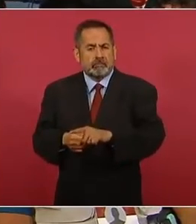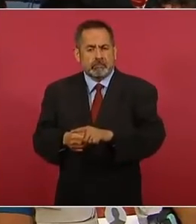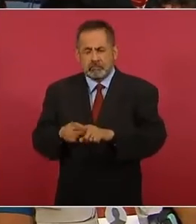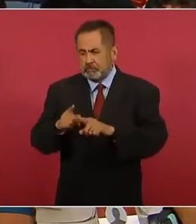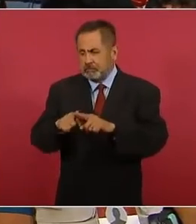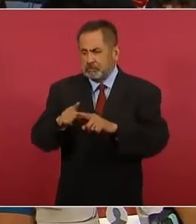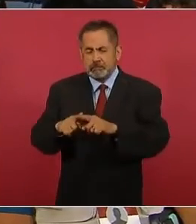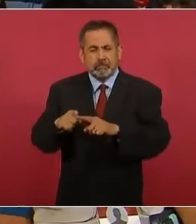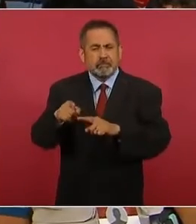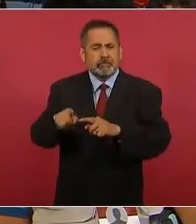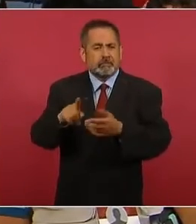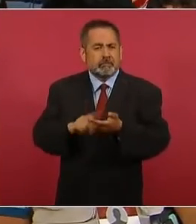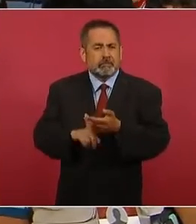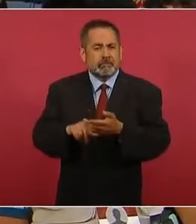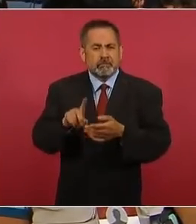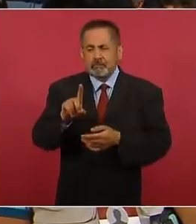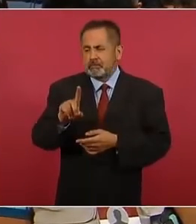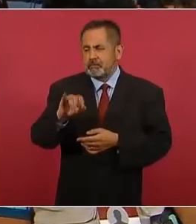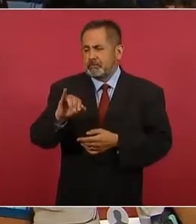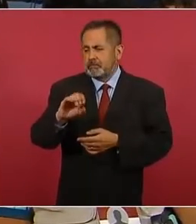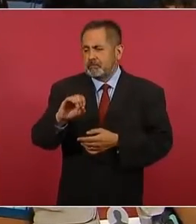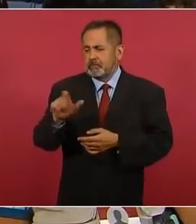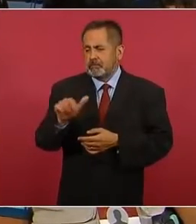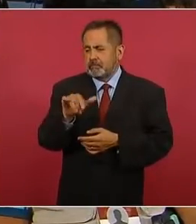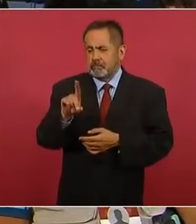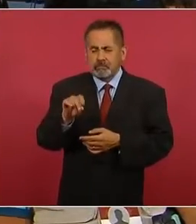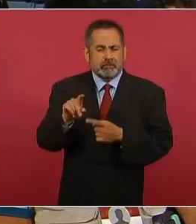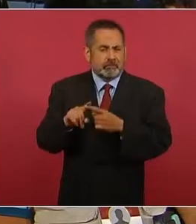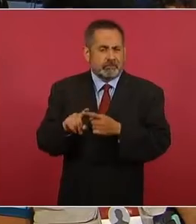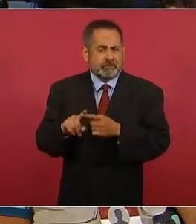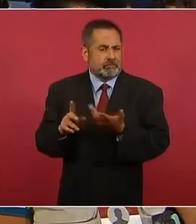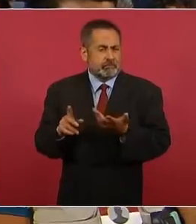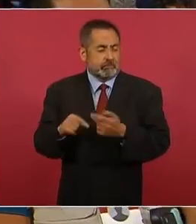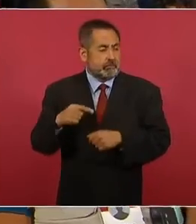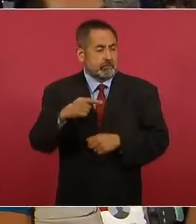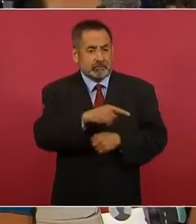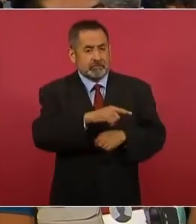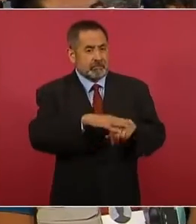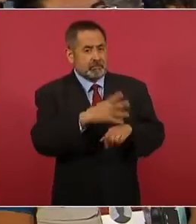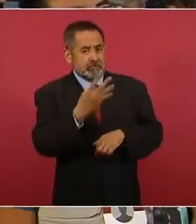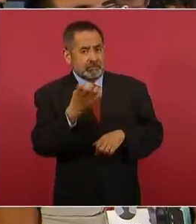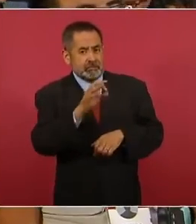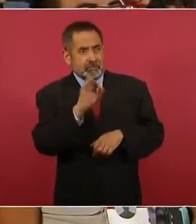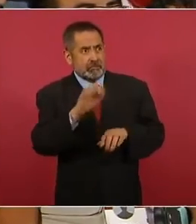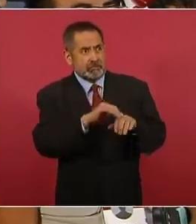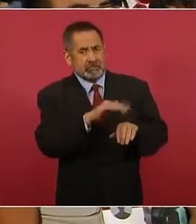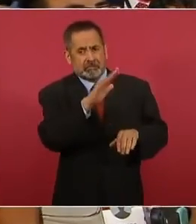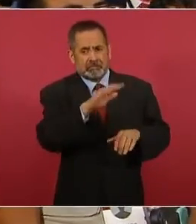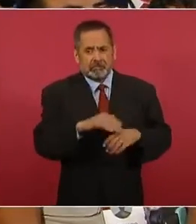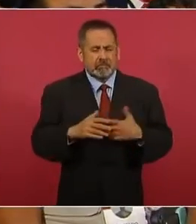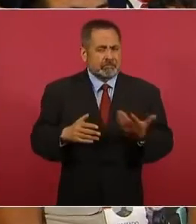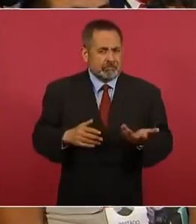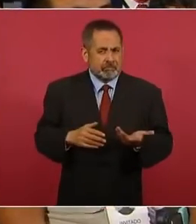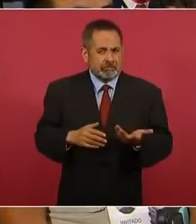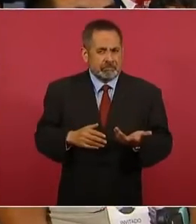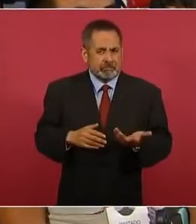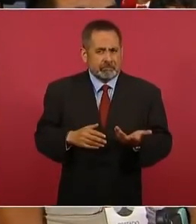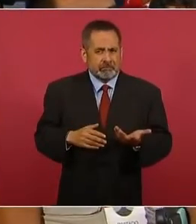la refinería en dióxido de nitrógeno, un 400%. Y 3 de estas